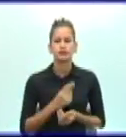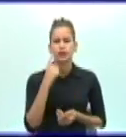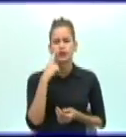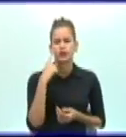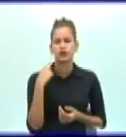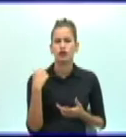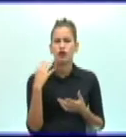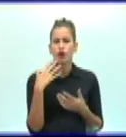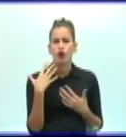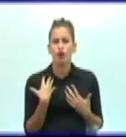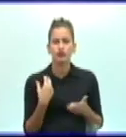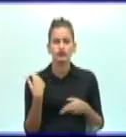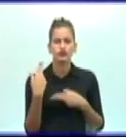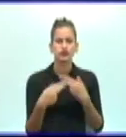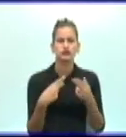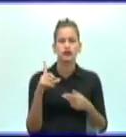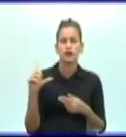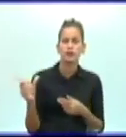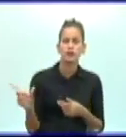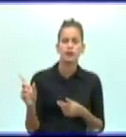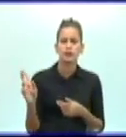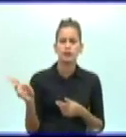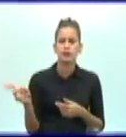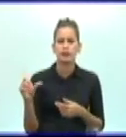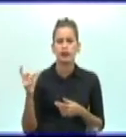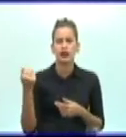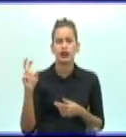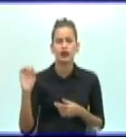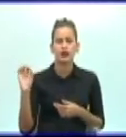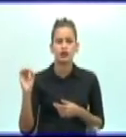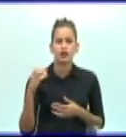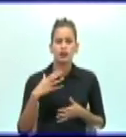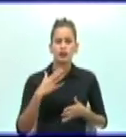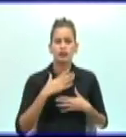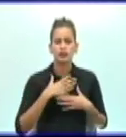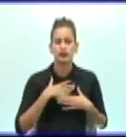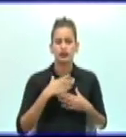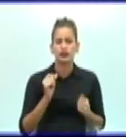plano y las propiedades que este movimiento tiene.